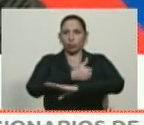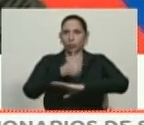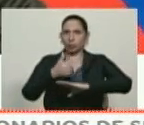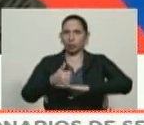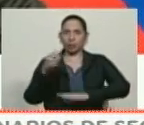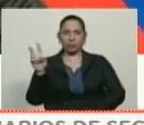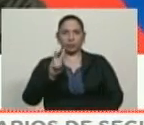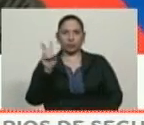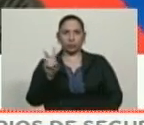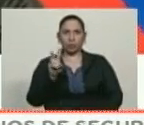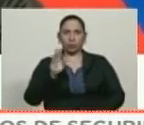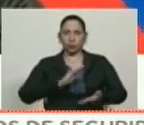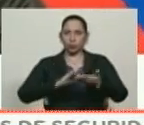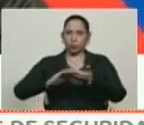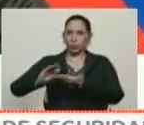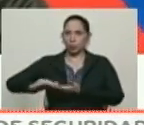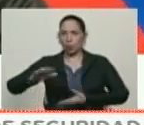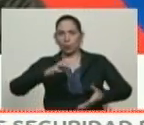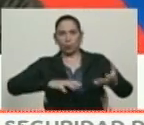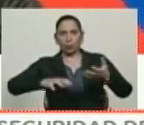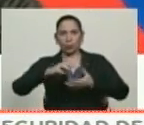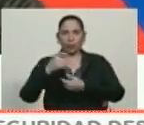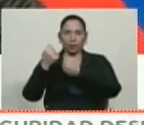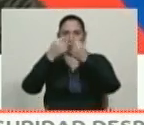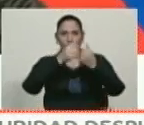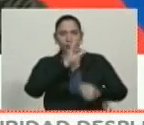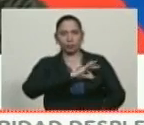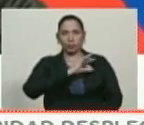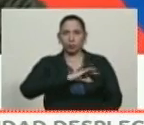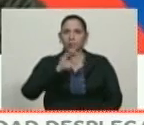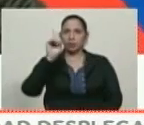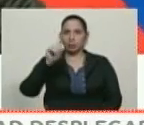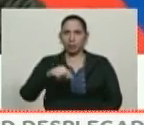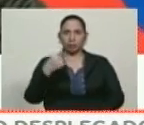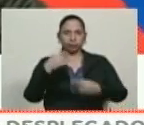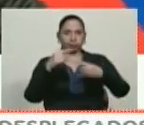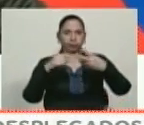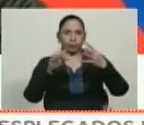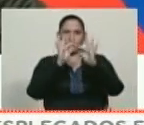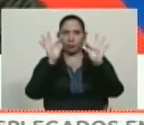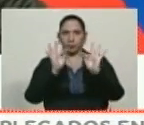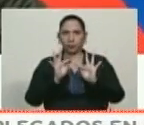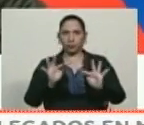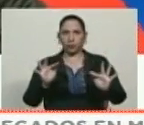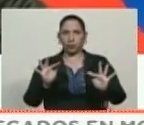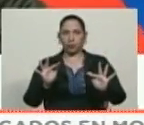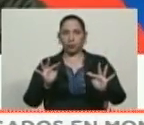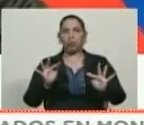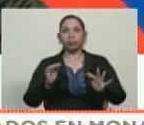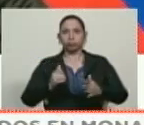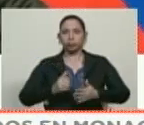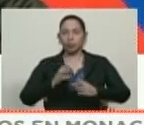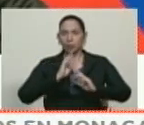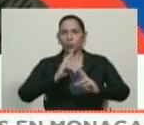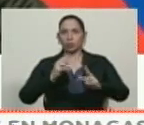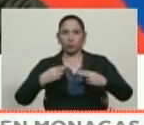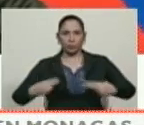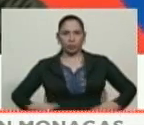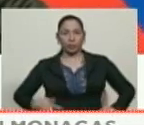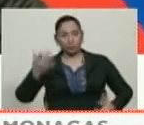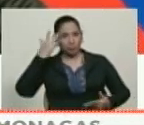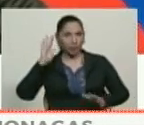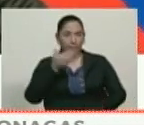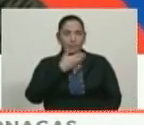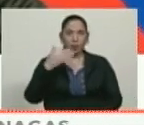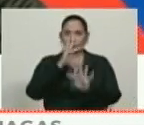problemas económicos y sociales e incluso mediante varios mecanismos de respuesta humanitaria. Y nos parece que la mejor